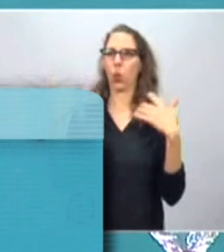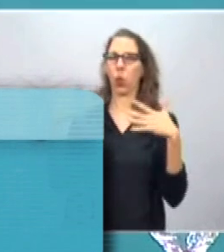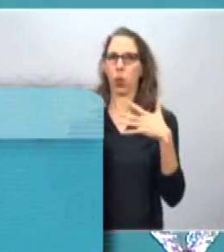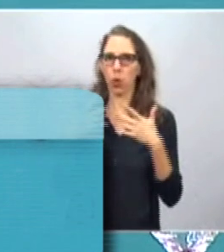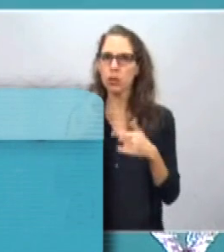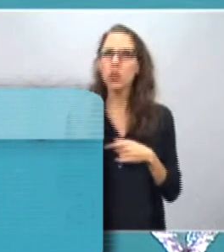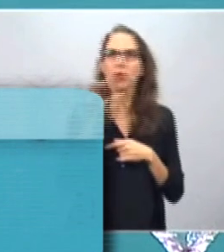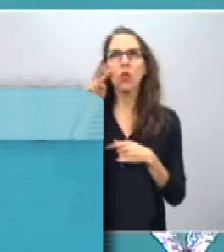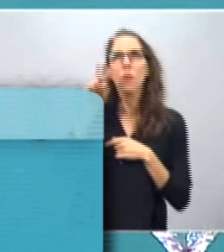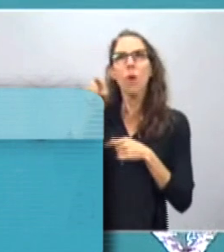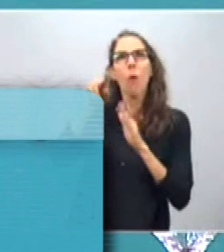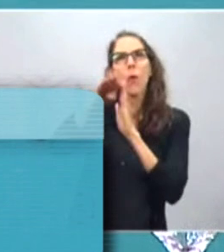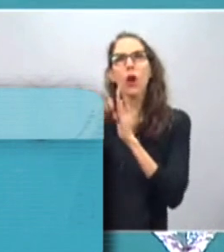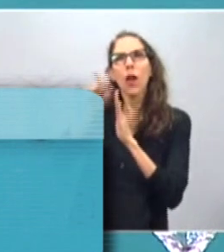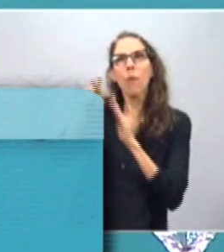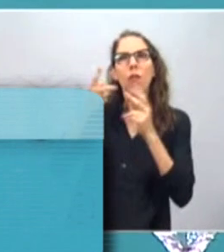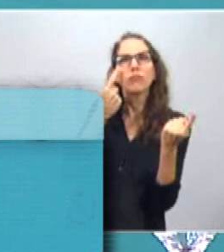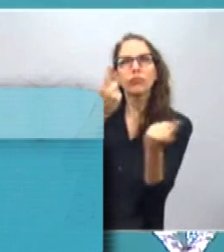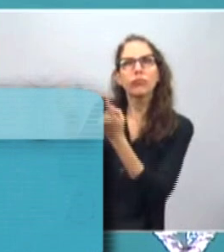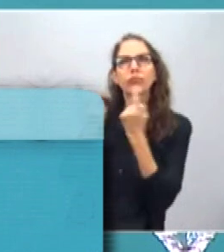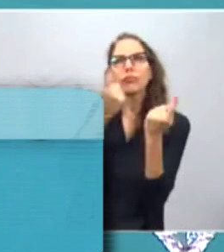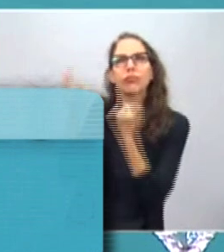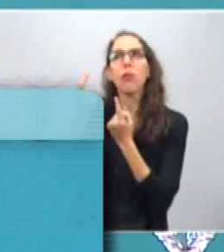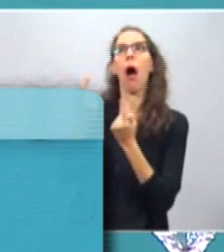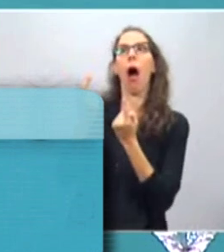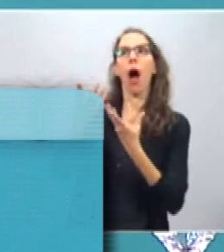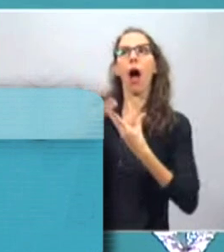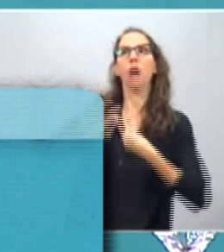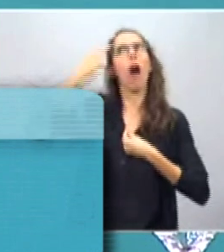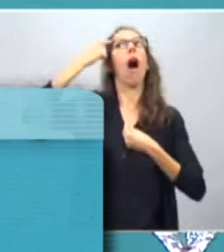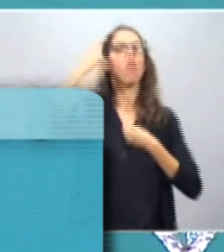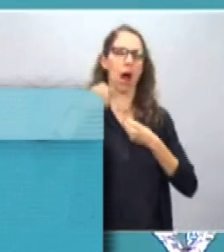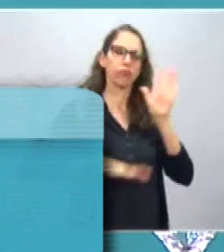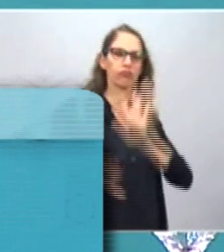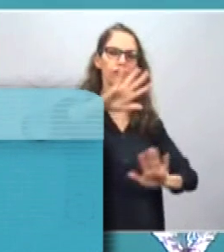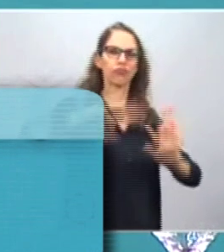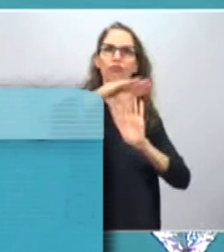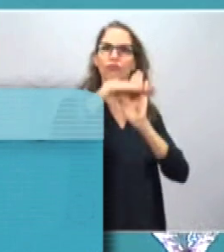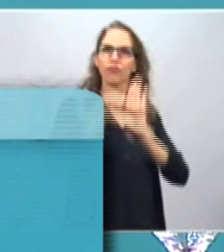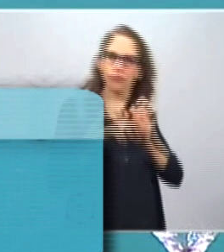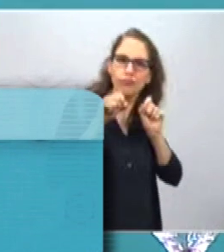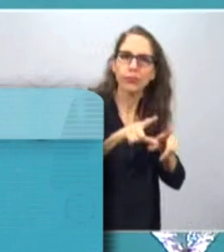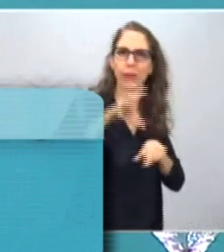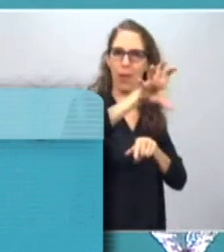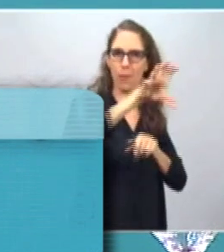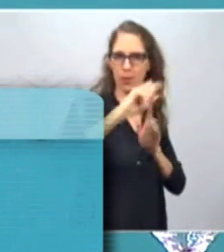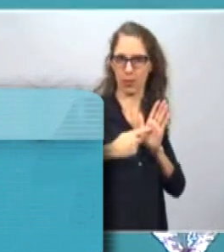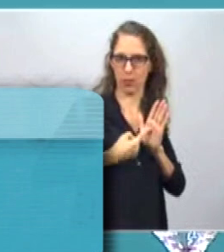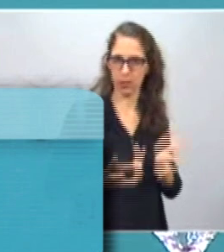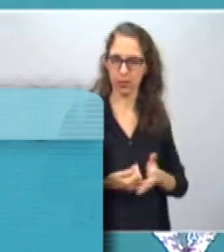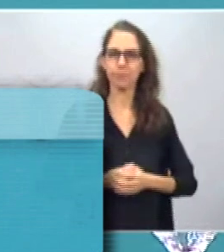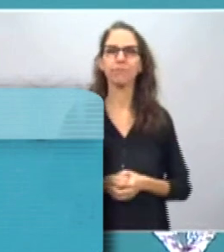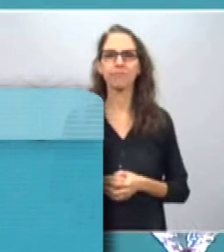esos programas, por supuesto, para plantear este programa con un enorme potencial en la provincia de Buenos